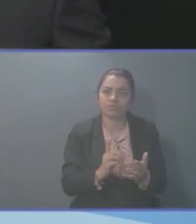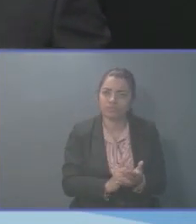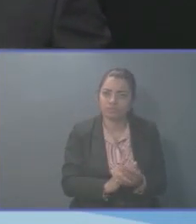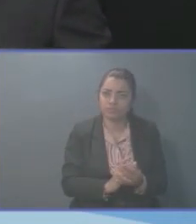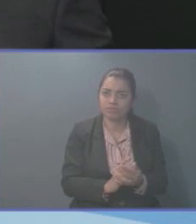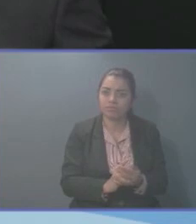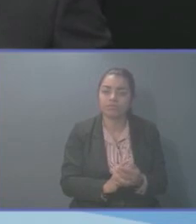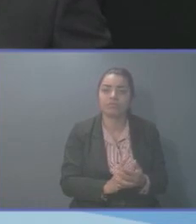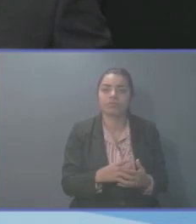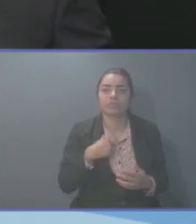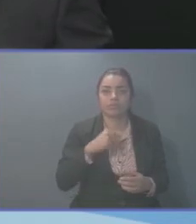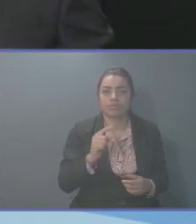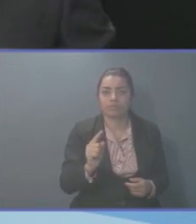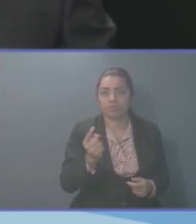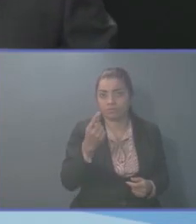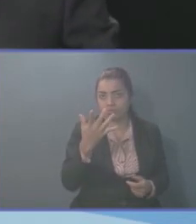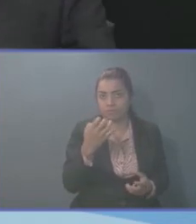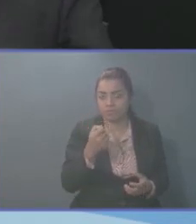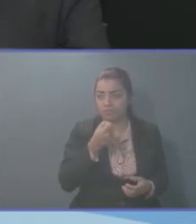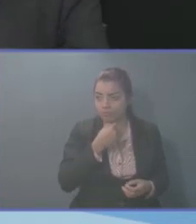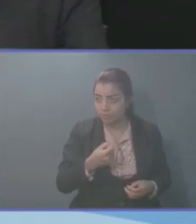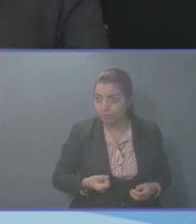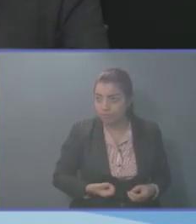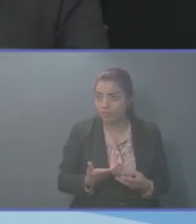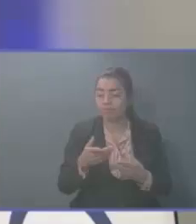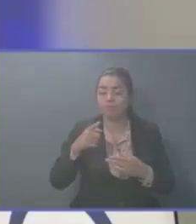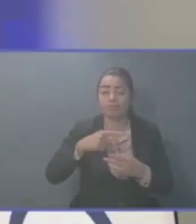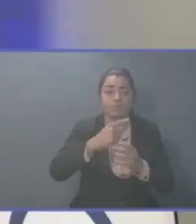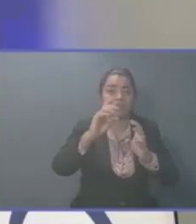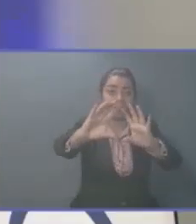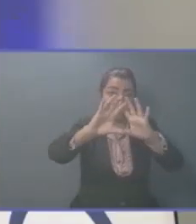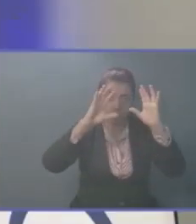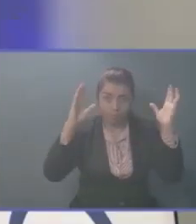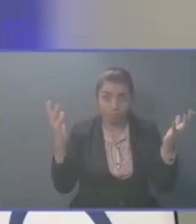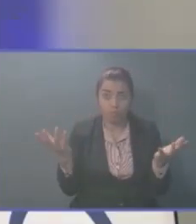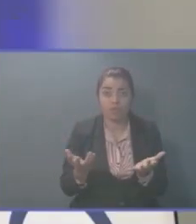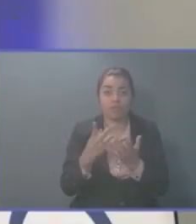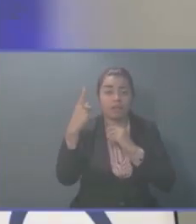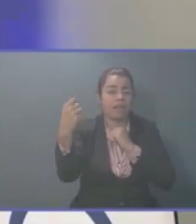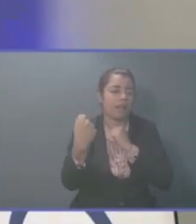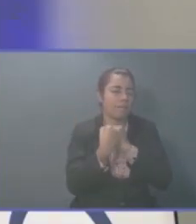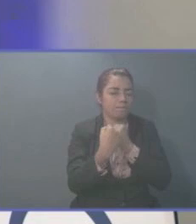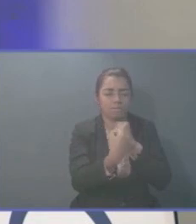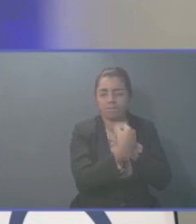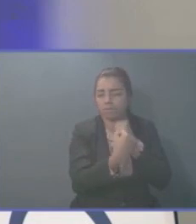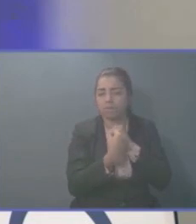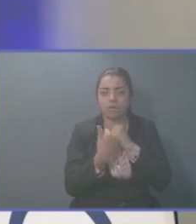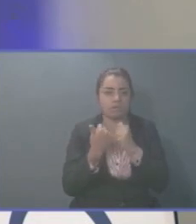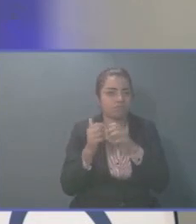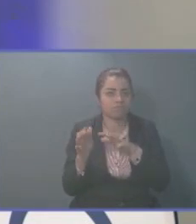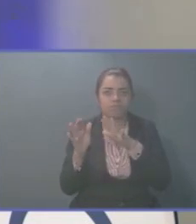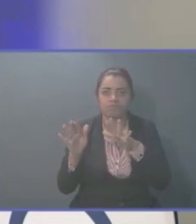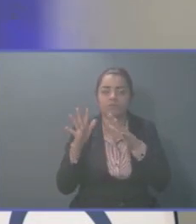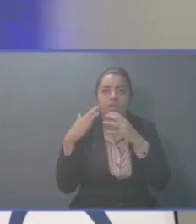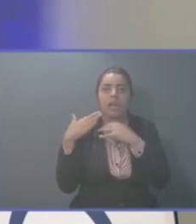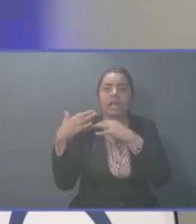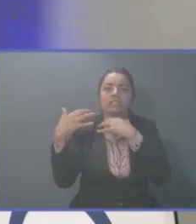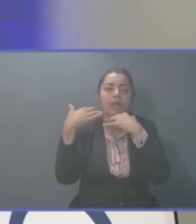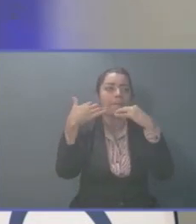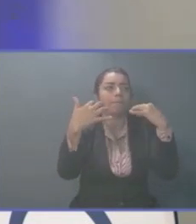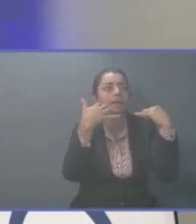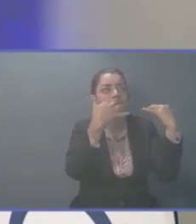Bueno, yo en primer lugar quiero agradecer toda la solidaridad internacional de los diferentes parlamentos, de